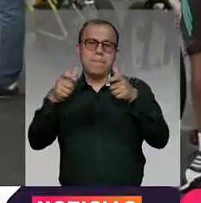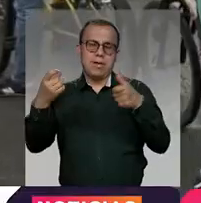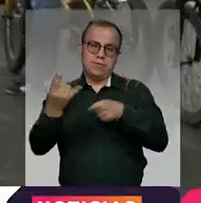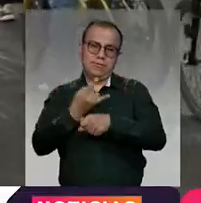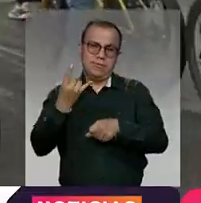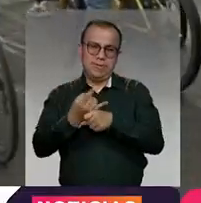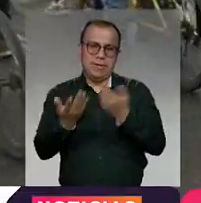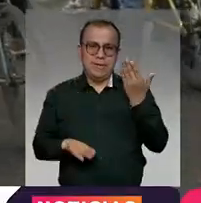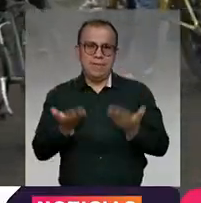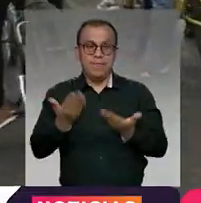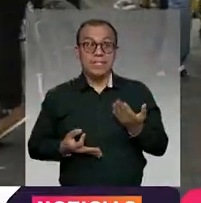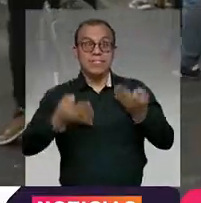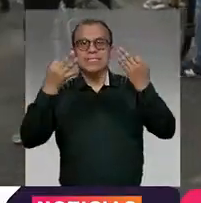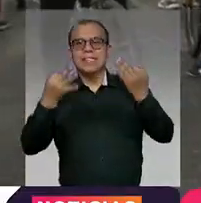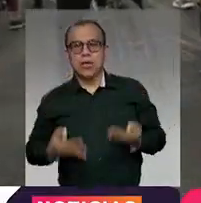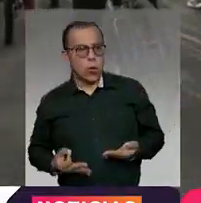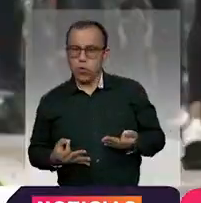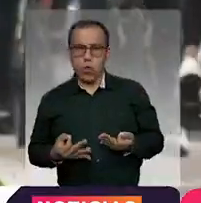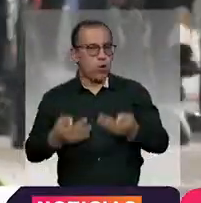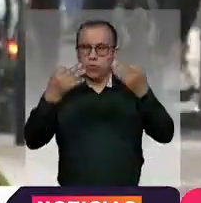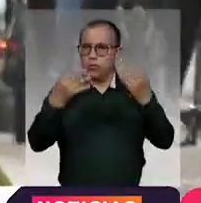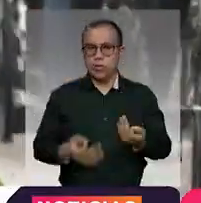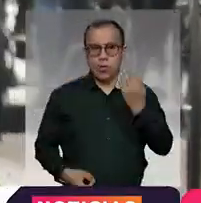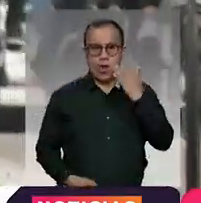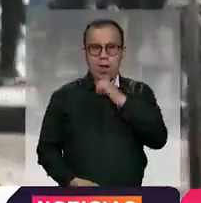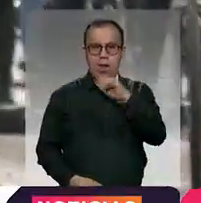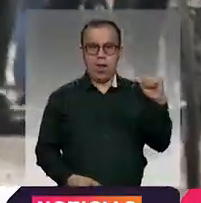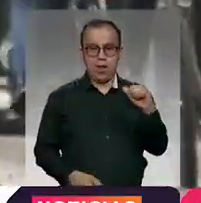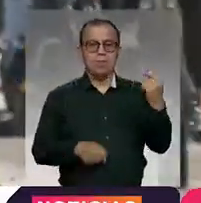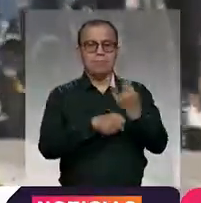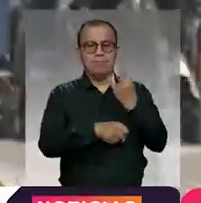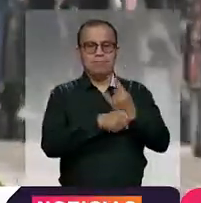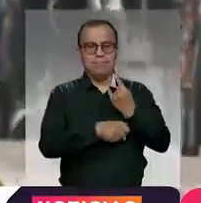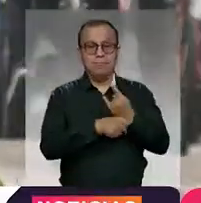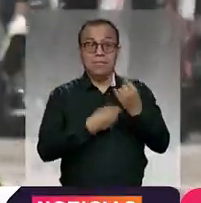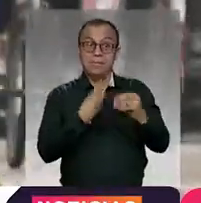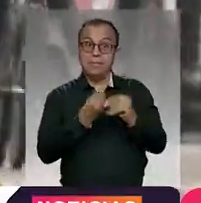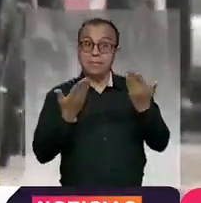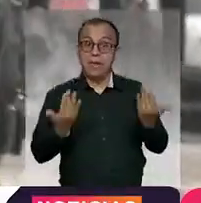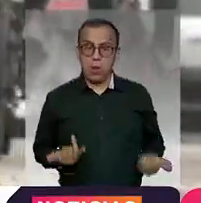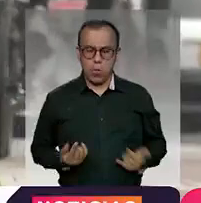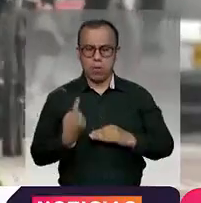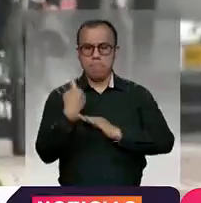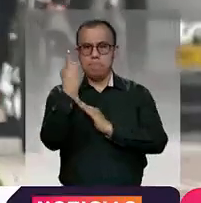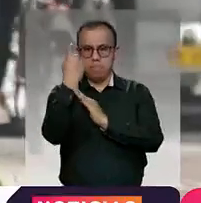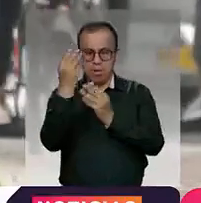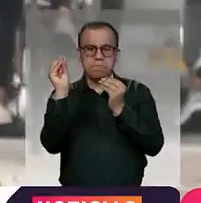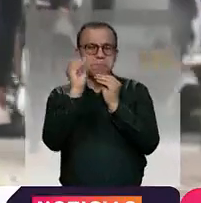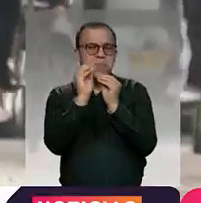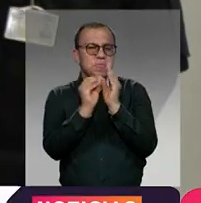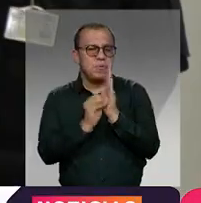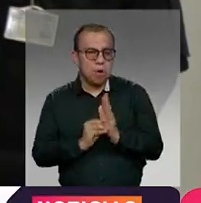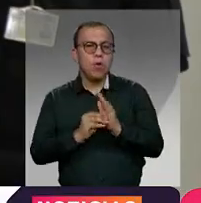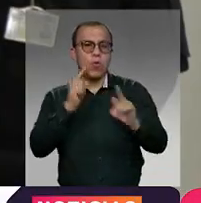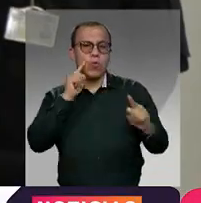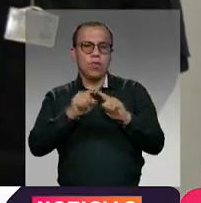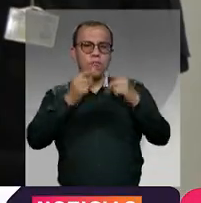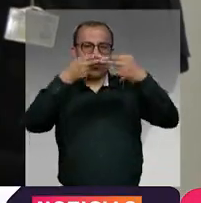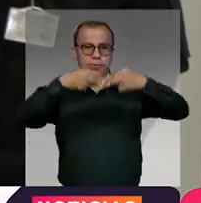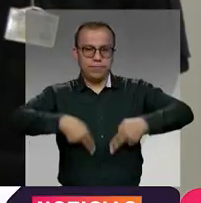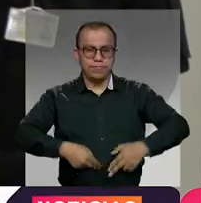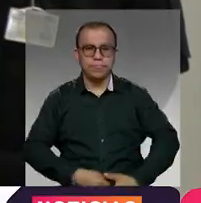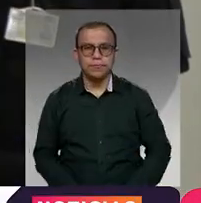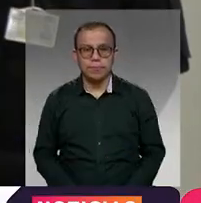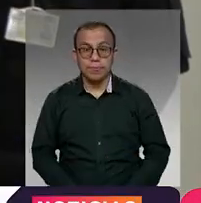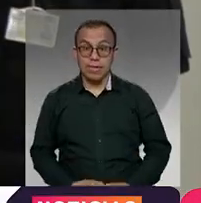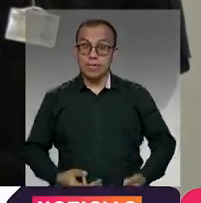a percepciones de inseguridad que rodean a la mujer a la hora de hacerlo. Por esta razón, la política tendrá un enfoque de género. Allí la tarea en materia